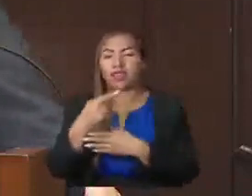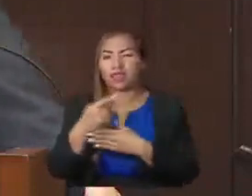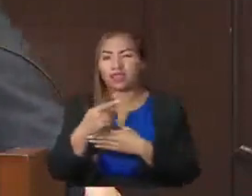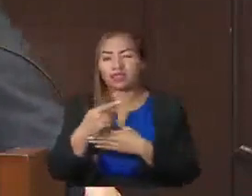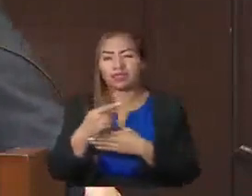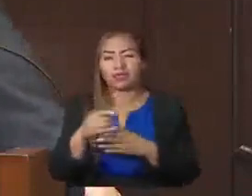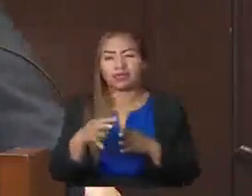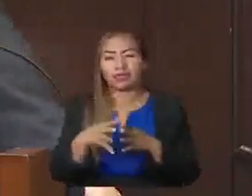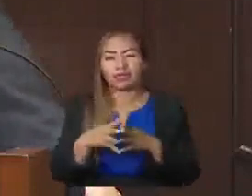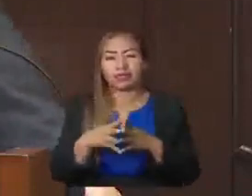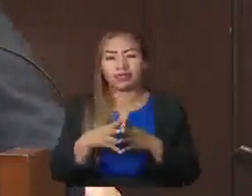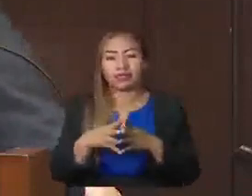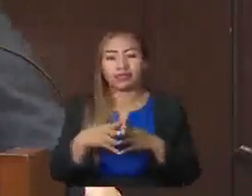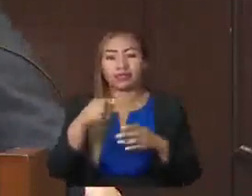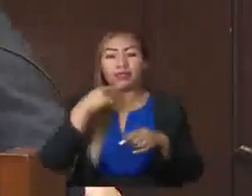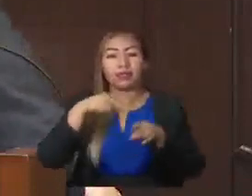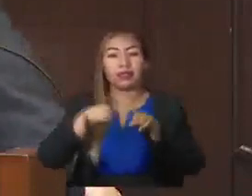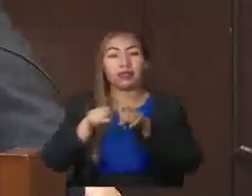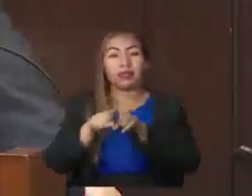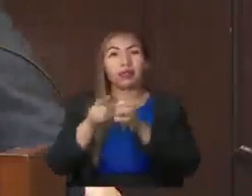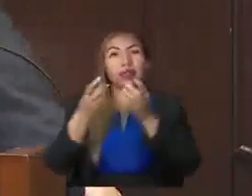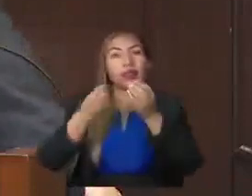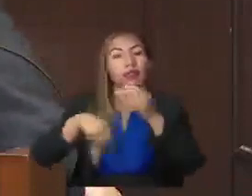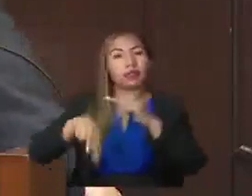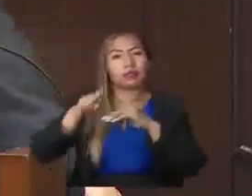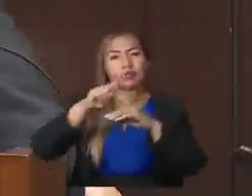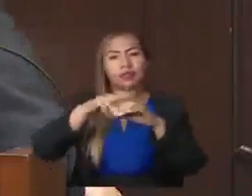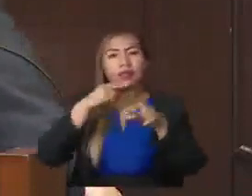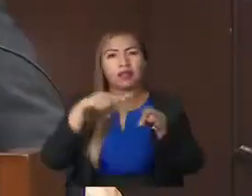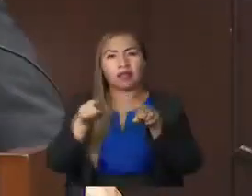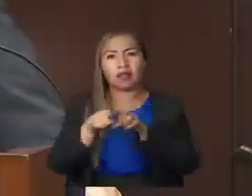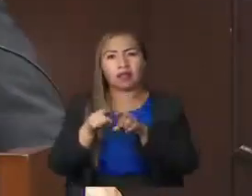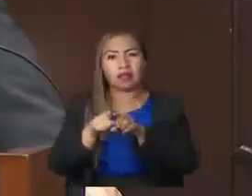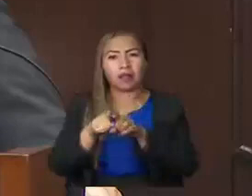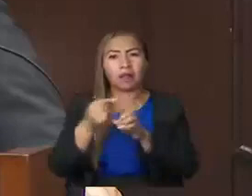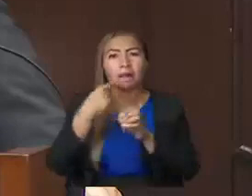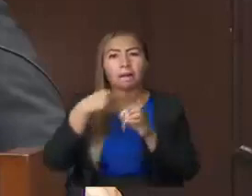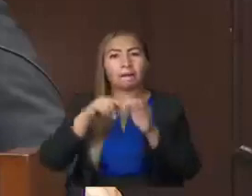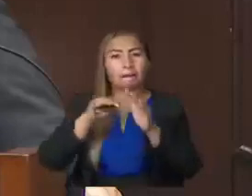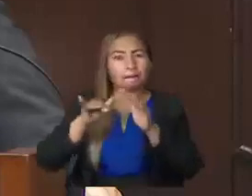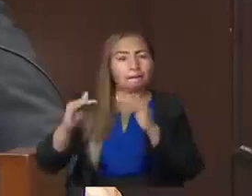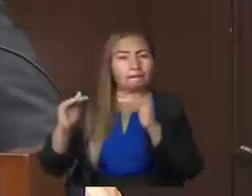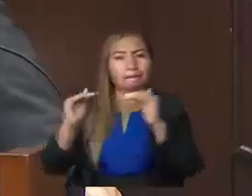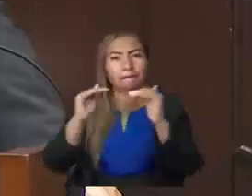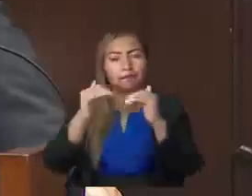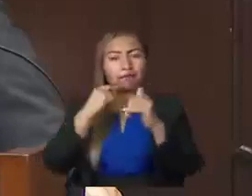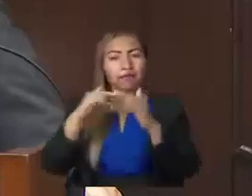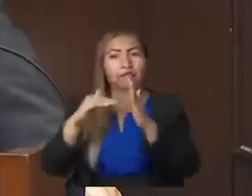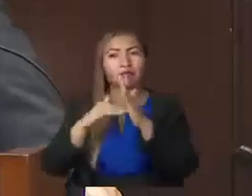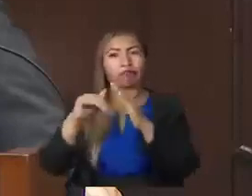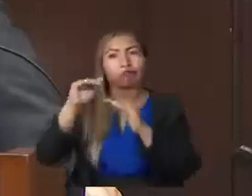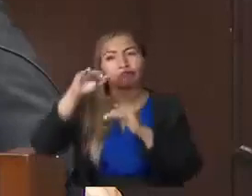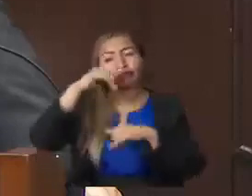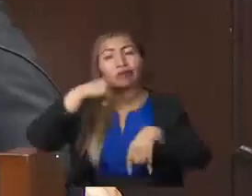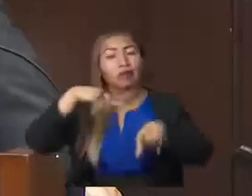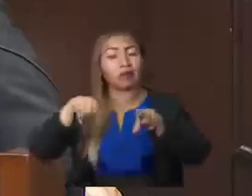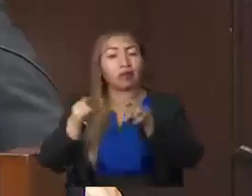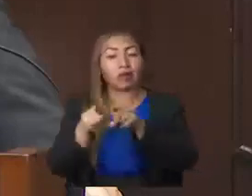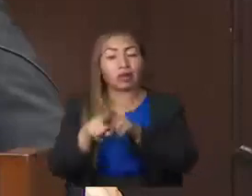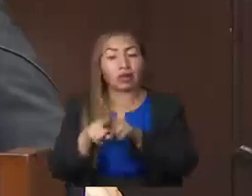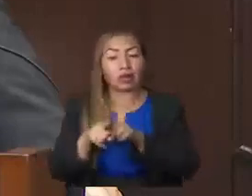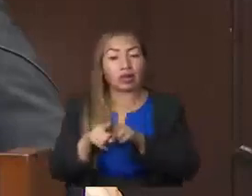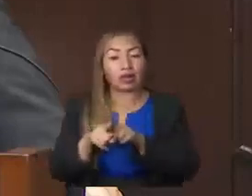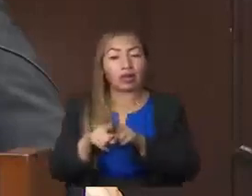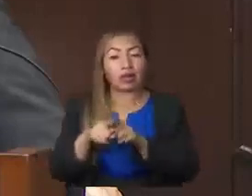¿Para qué ha servido el incremento del Producto Interno Bruto sostenido? ¿Para qué ha